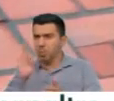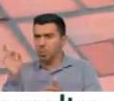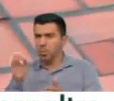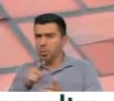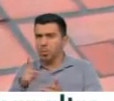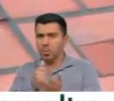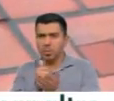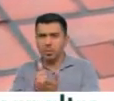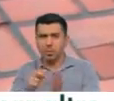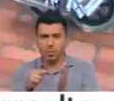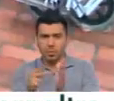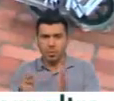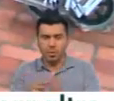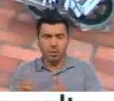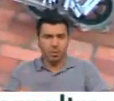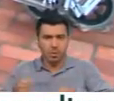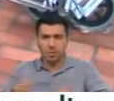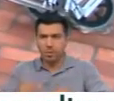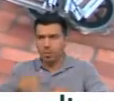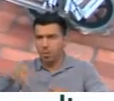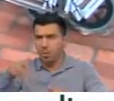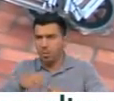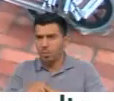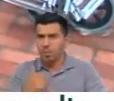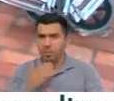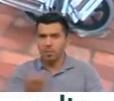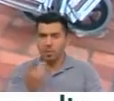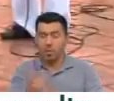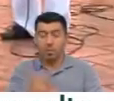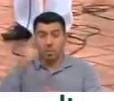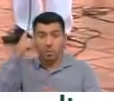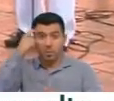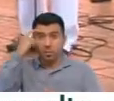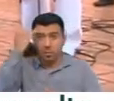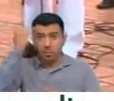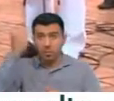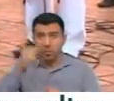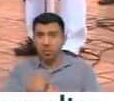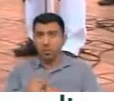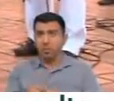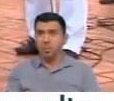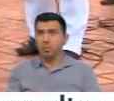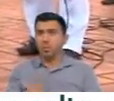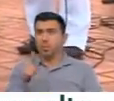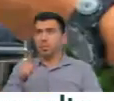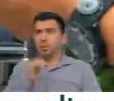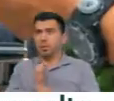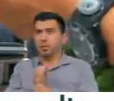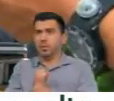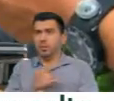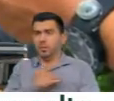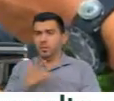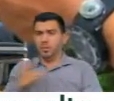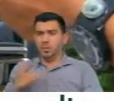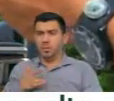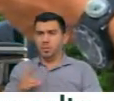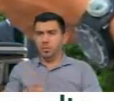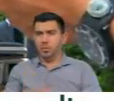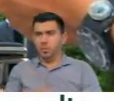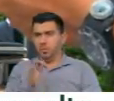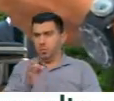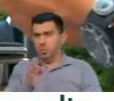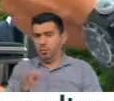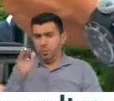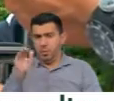su desplazamiento en una iniciativa de la Gobernación de Norte de Santander a través del Instituto de Salud. Todas las peticiones que han